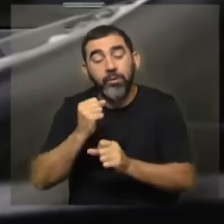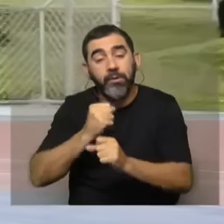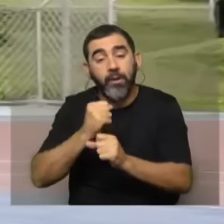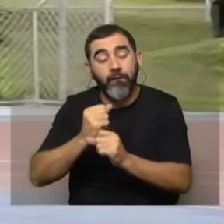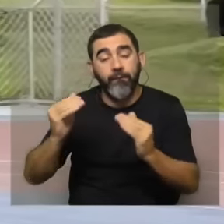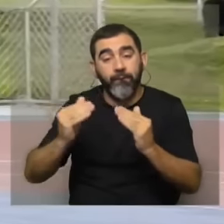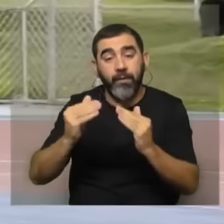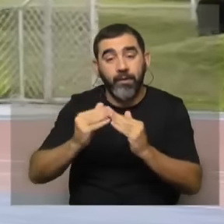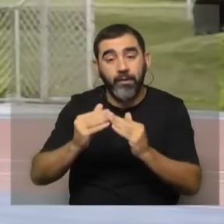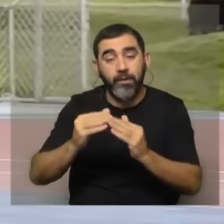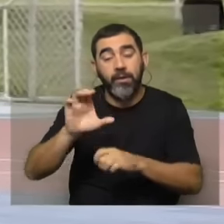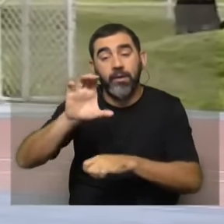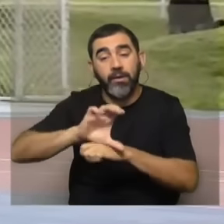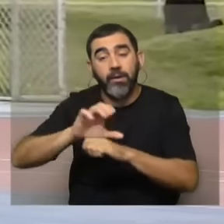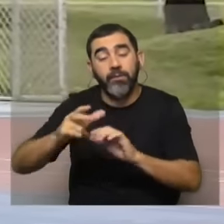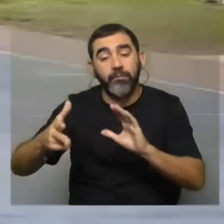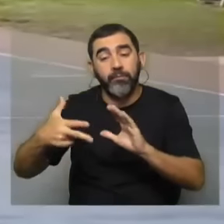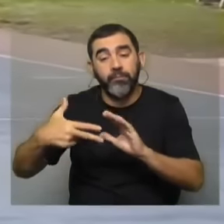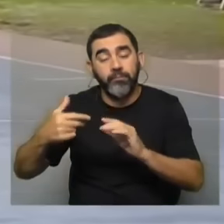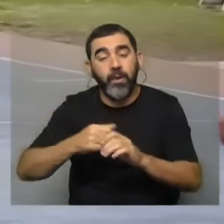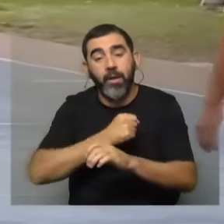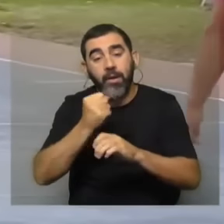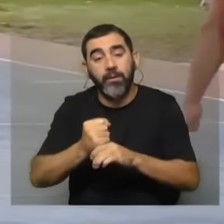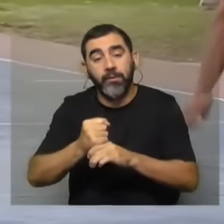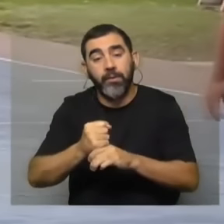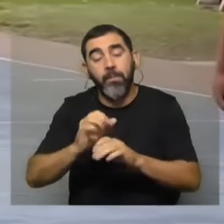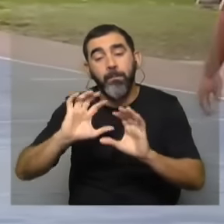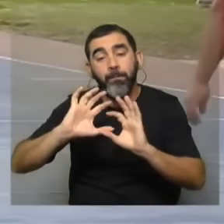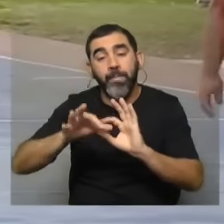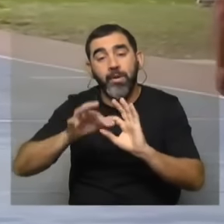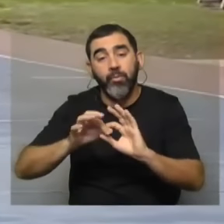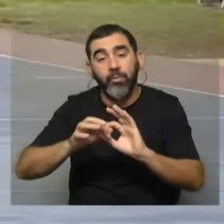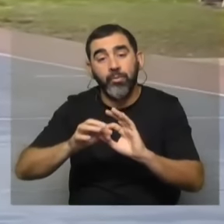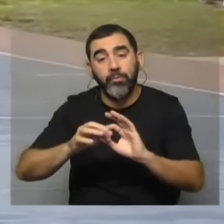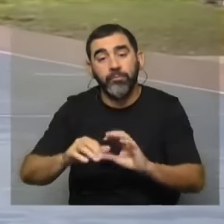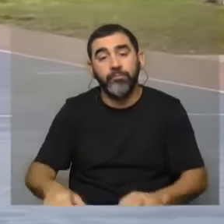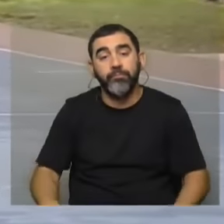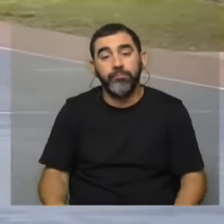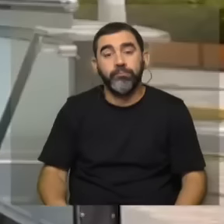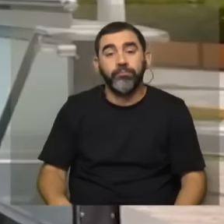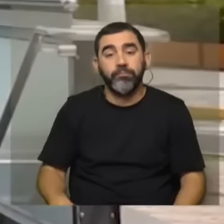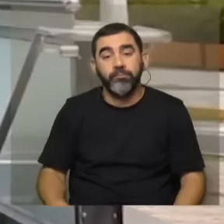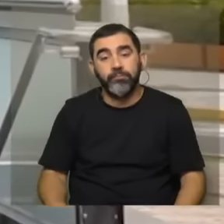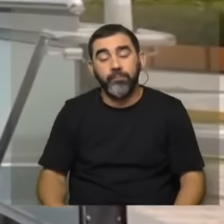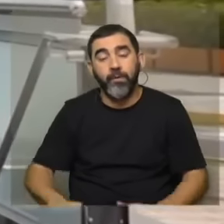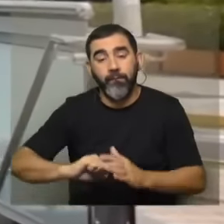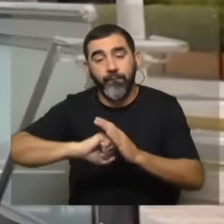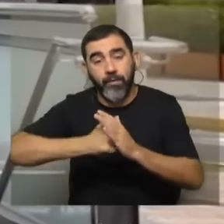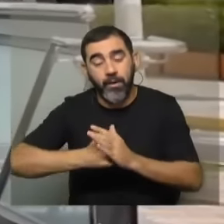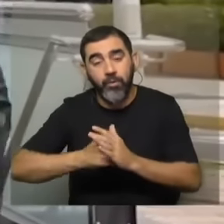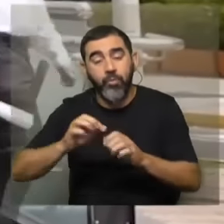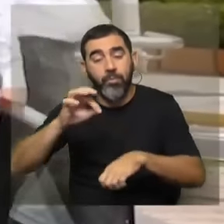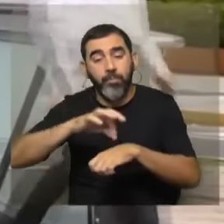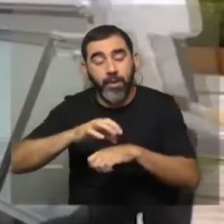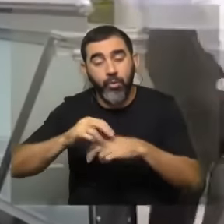mientras que las clases en modalidad virtual se extenderán hasta el próximo miércoles por disposición del Ministerio de Educación los bancos servicios médicos